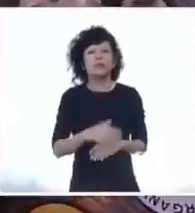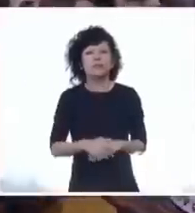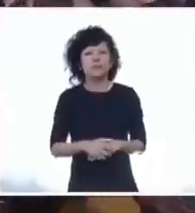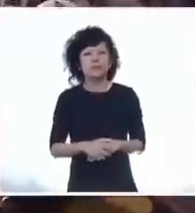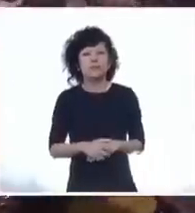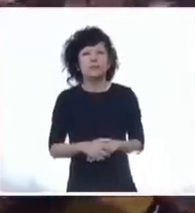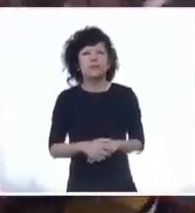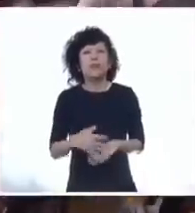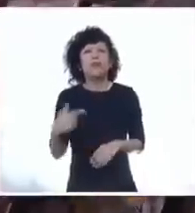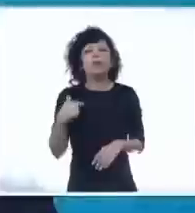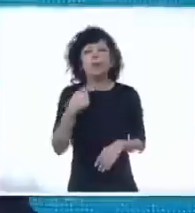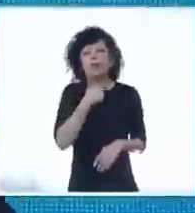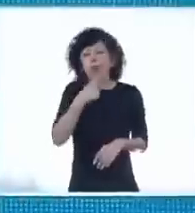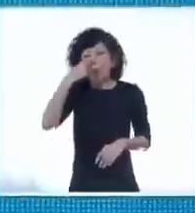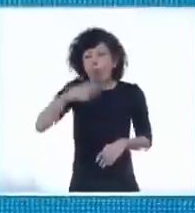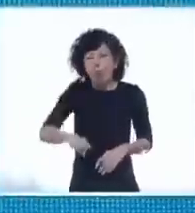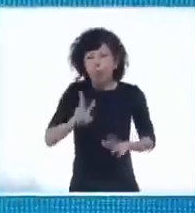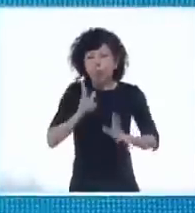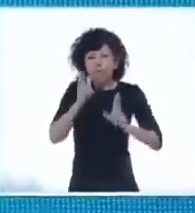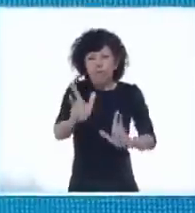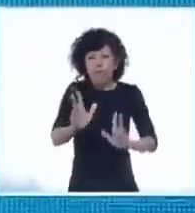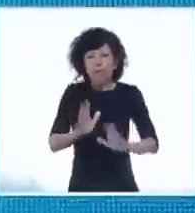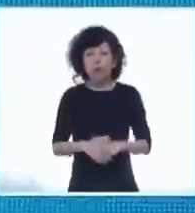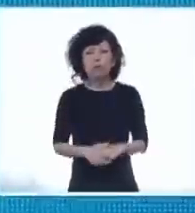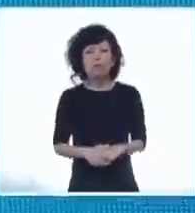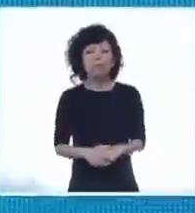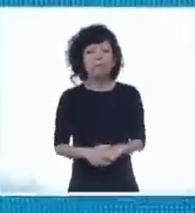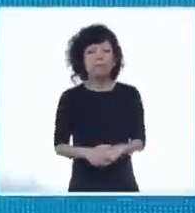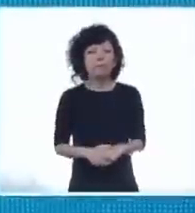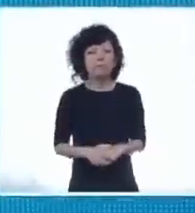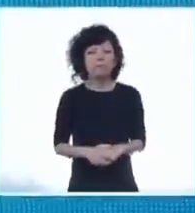Quiero por último pedirle